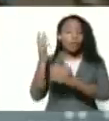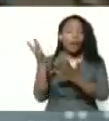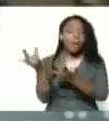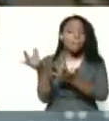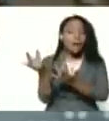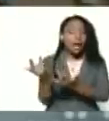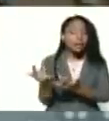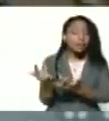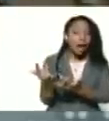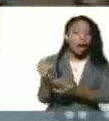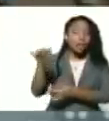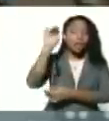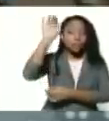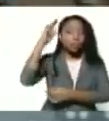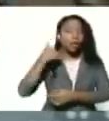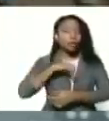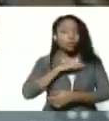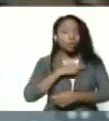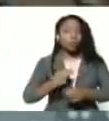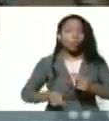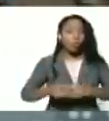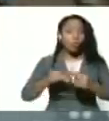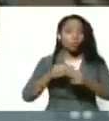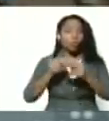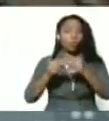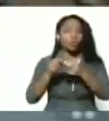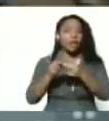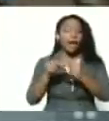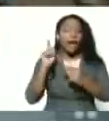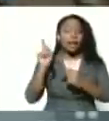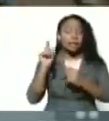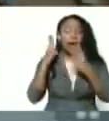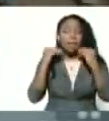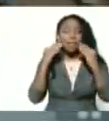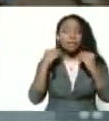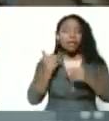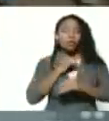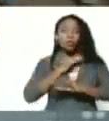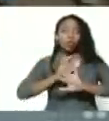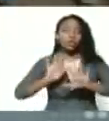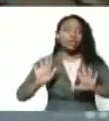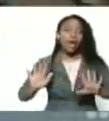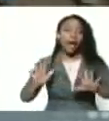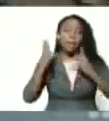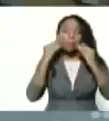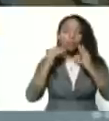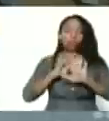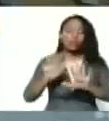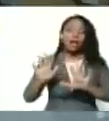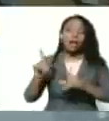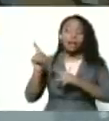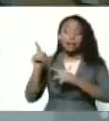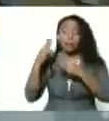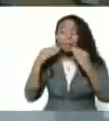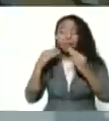del futuro que estamos construyendo. Con la experiencia que ya hemos obtenido, esta experiencia que tenemos